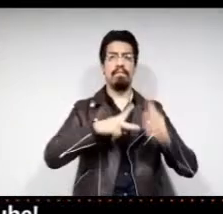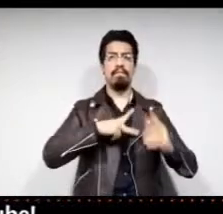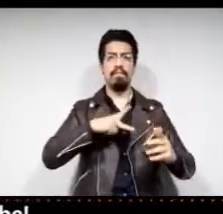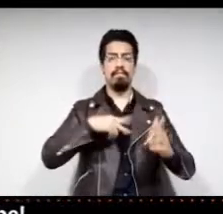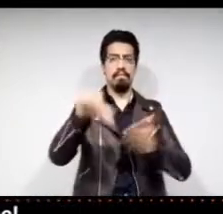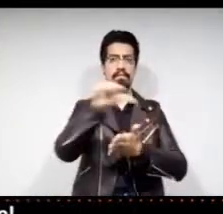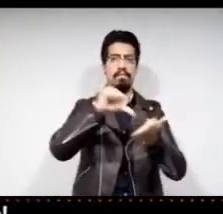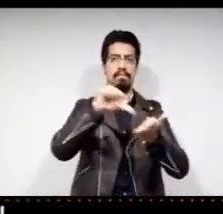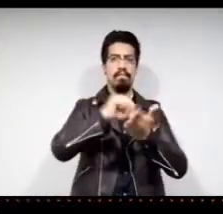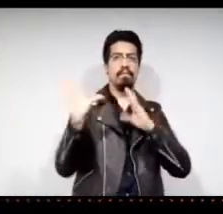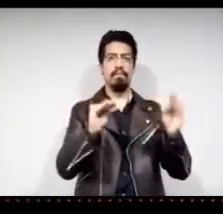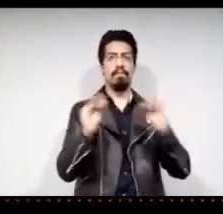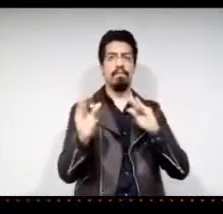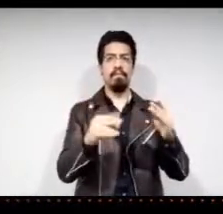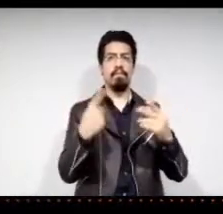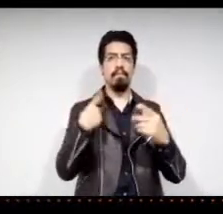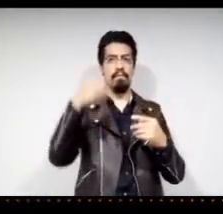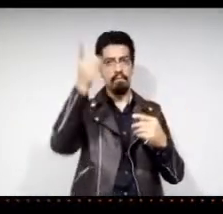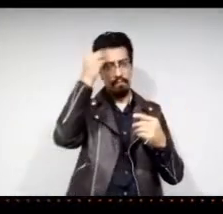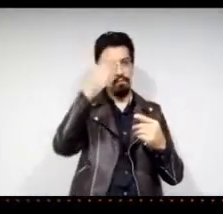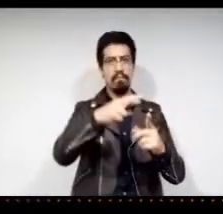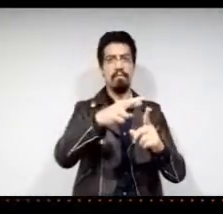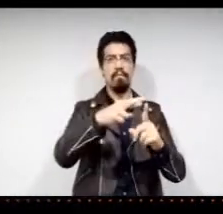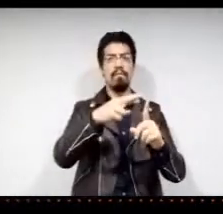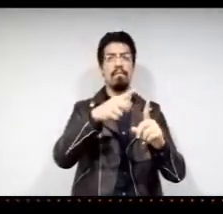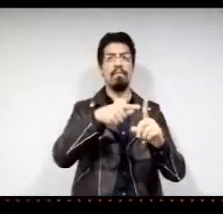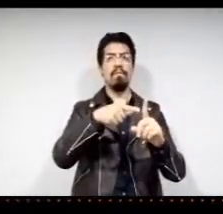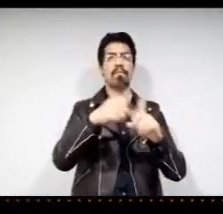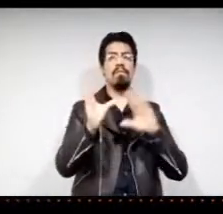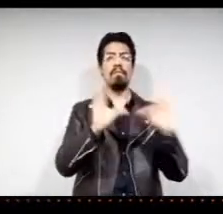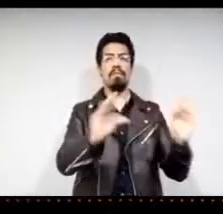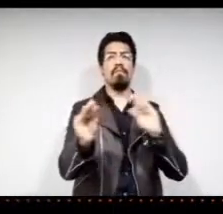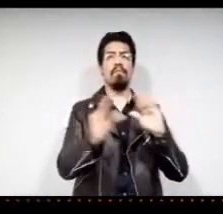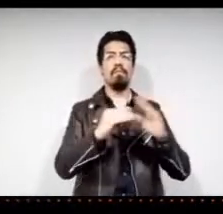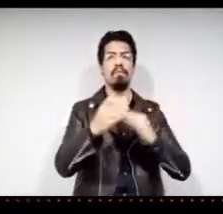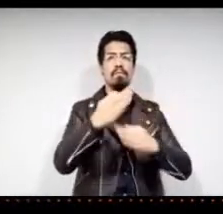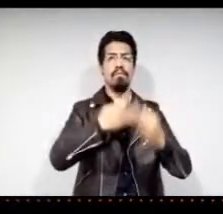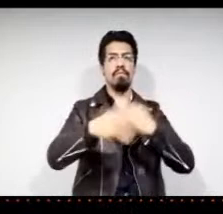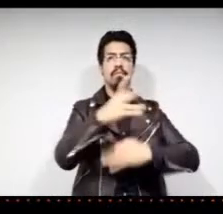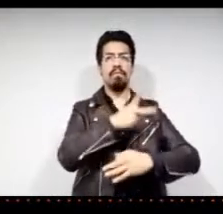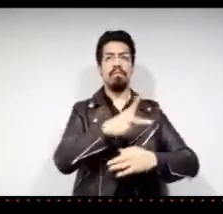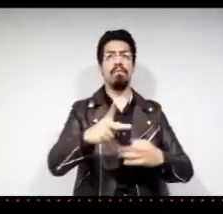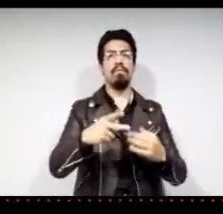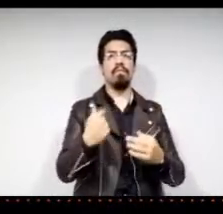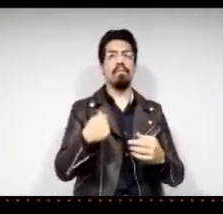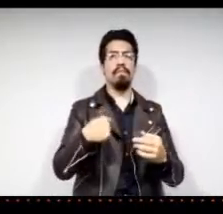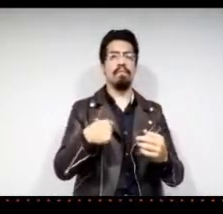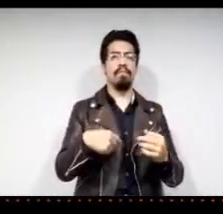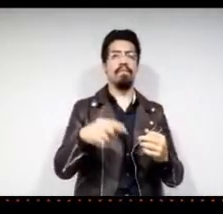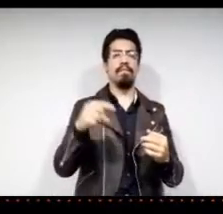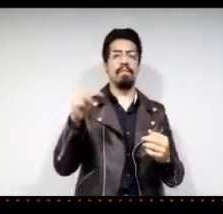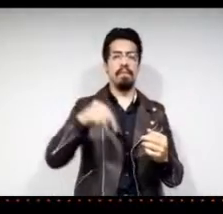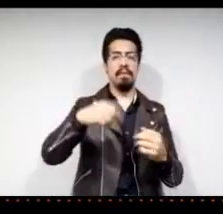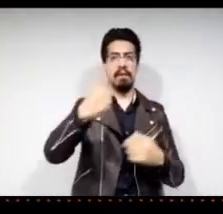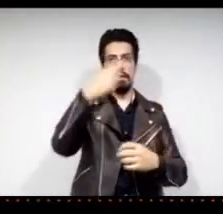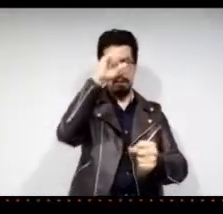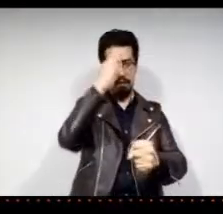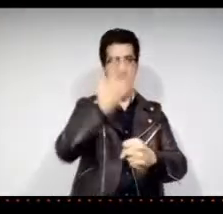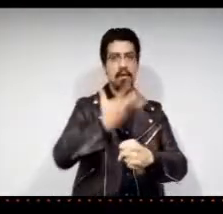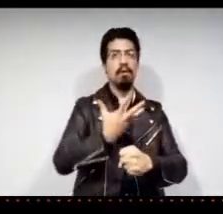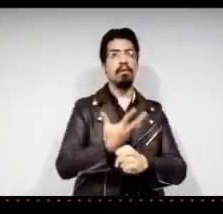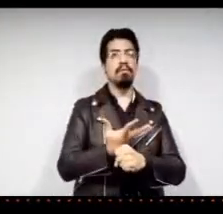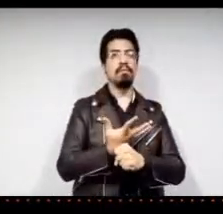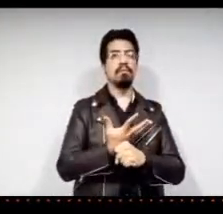a la Dirección de Formación e Innovación Educativa del Instituto Politécnico Nacional, en donde somos los responsables de la formación de